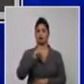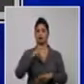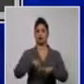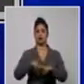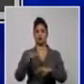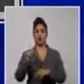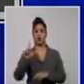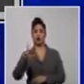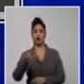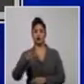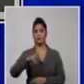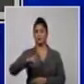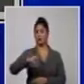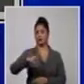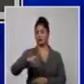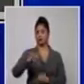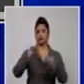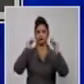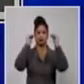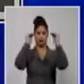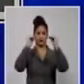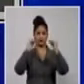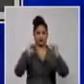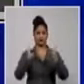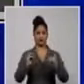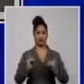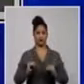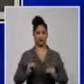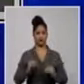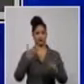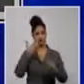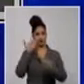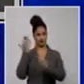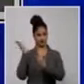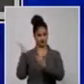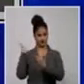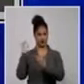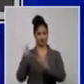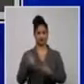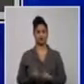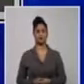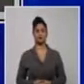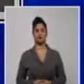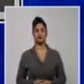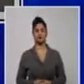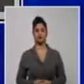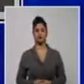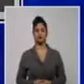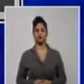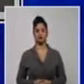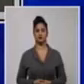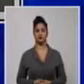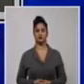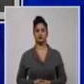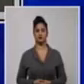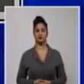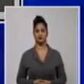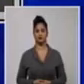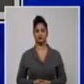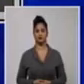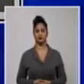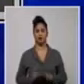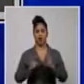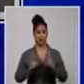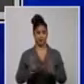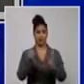Río, y así de todos los territorios. Del total de casos diagnosticados en el día de ayer, de